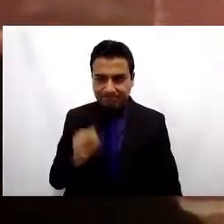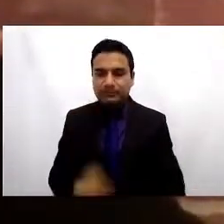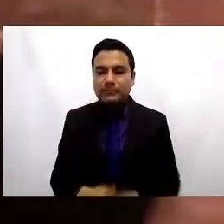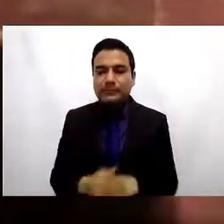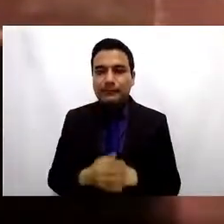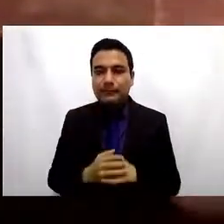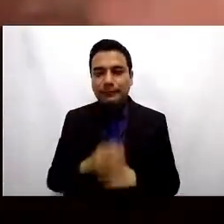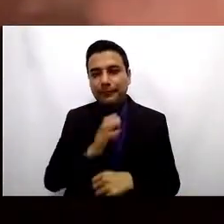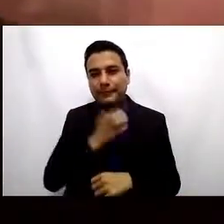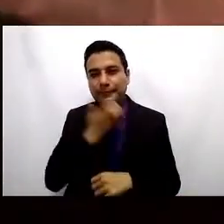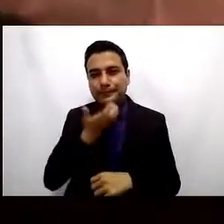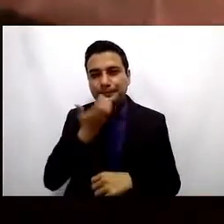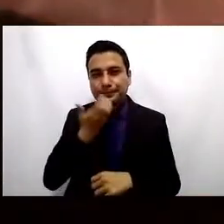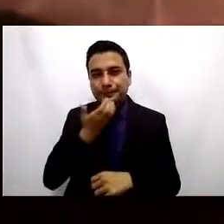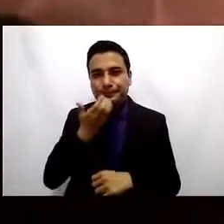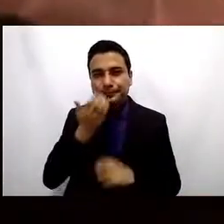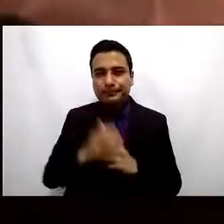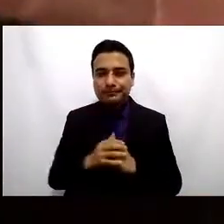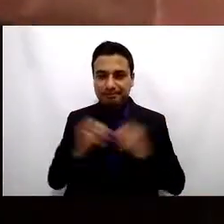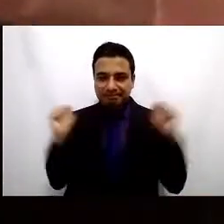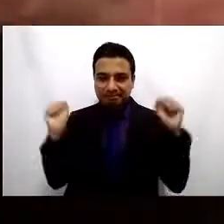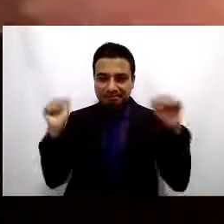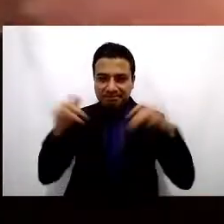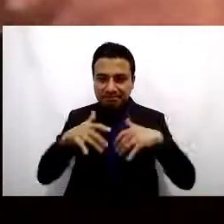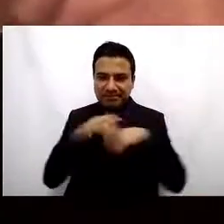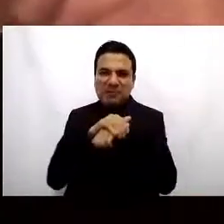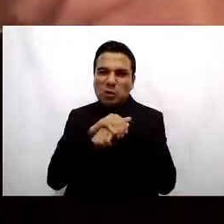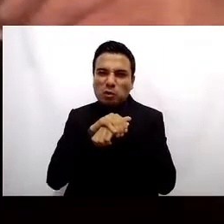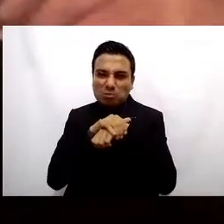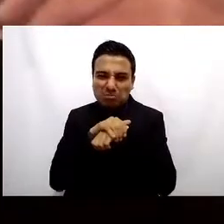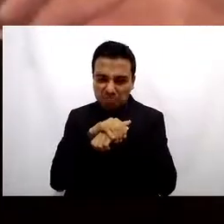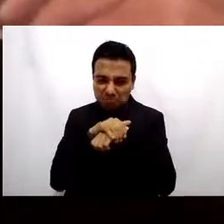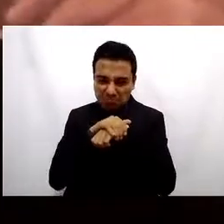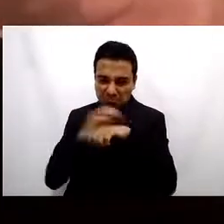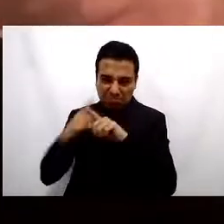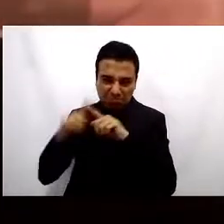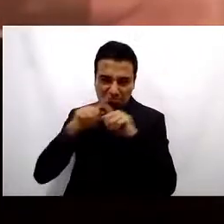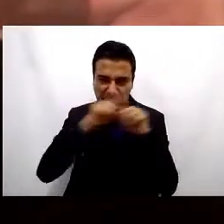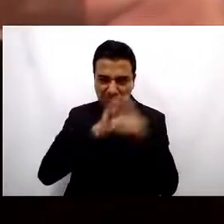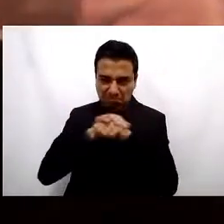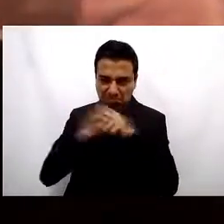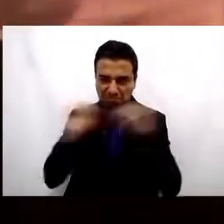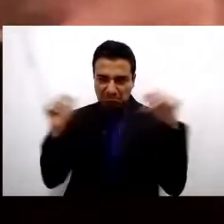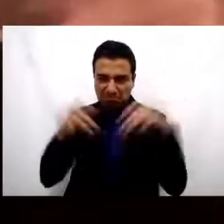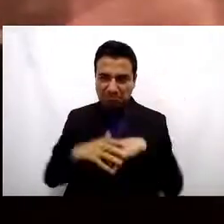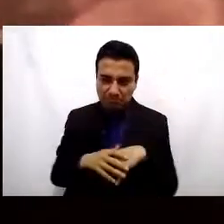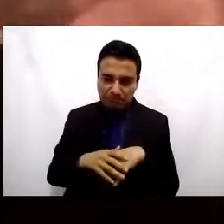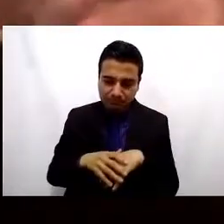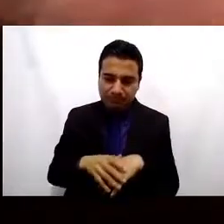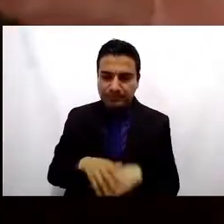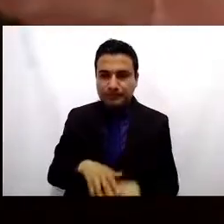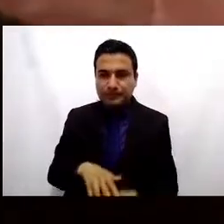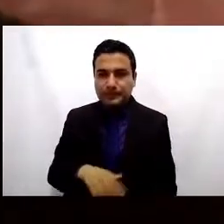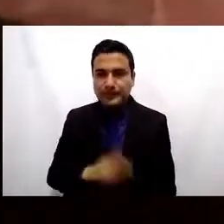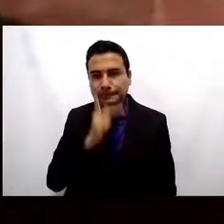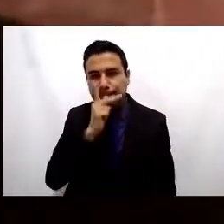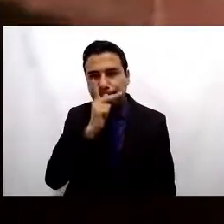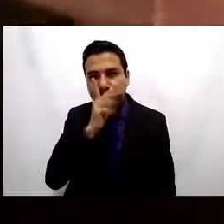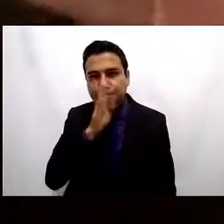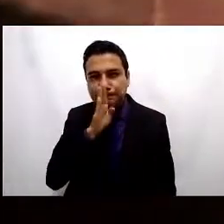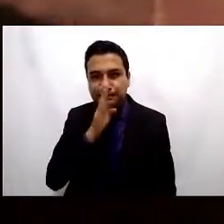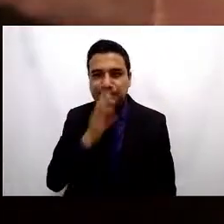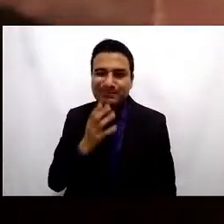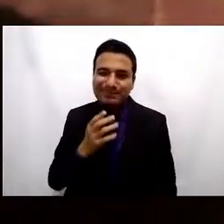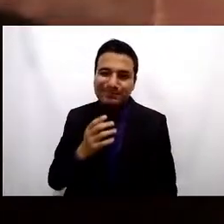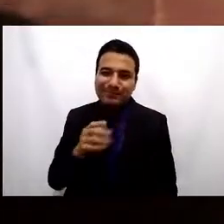solíamos juntarnos con algún grupo de parejas de amigos. En general eran padres de compañeros de colegio